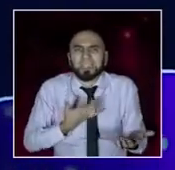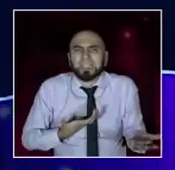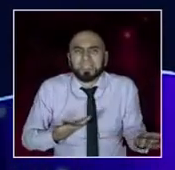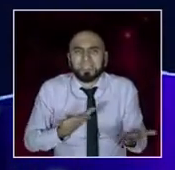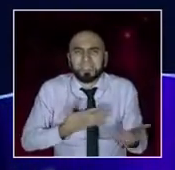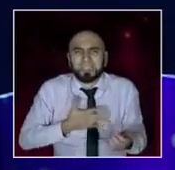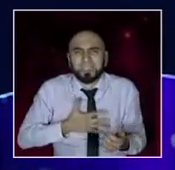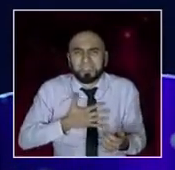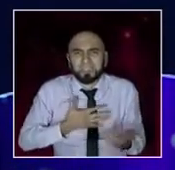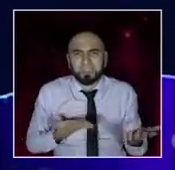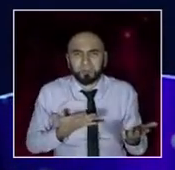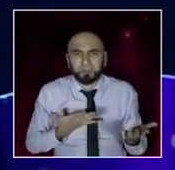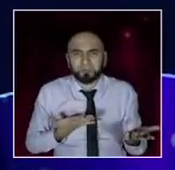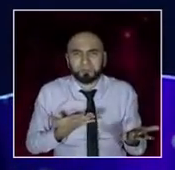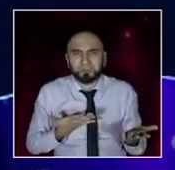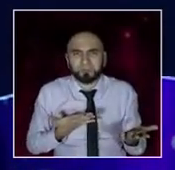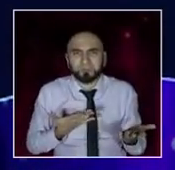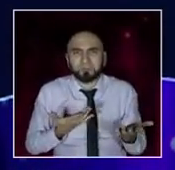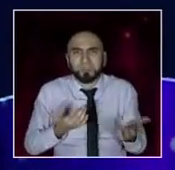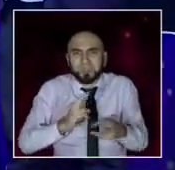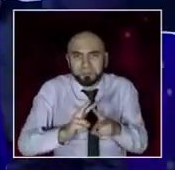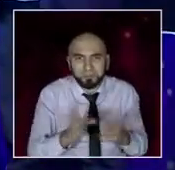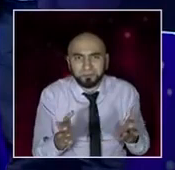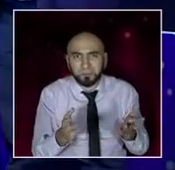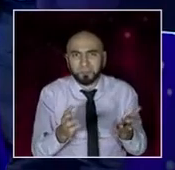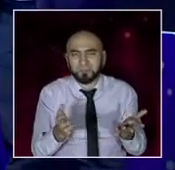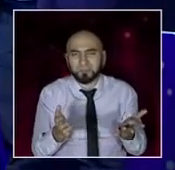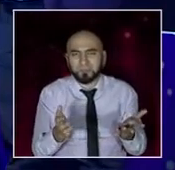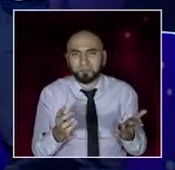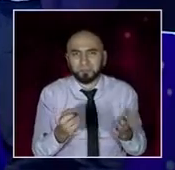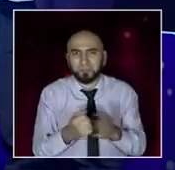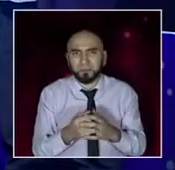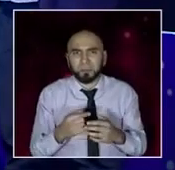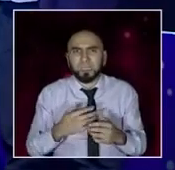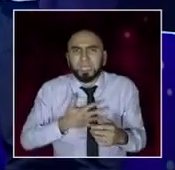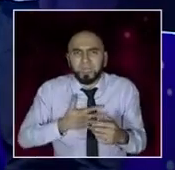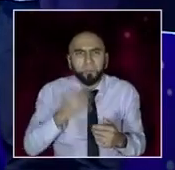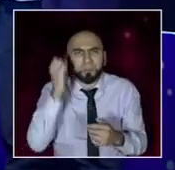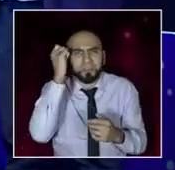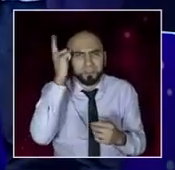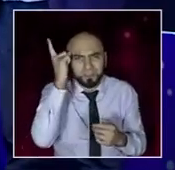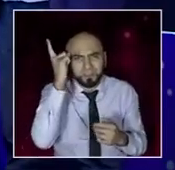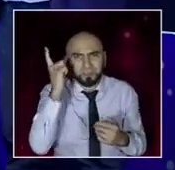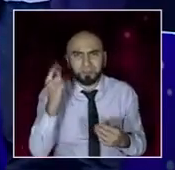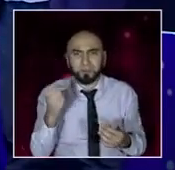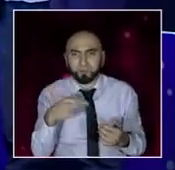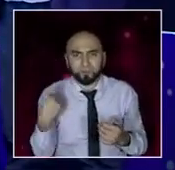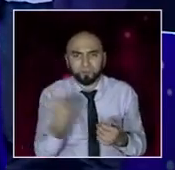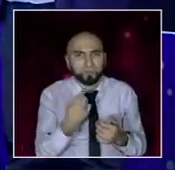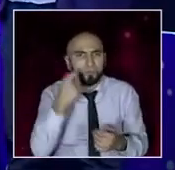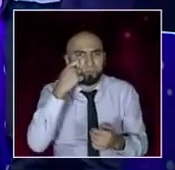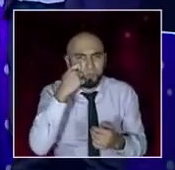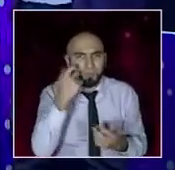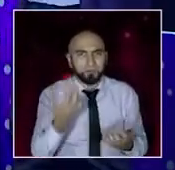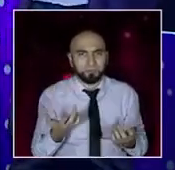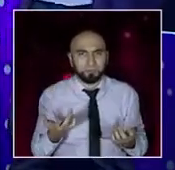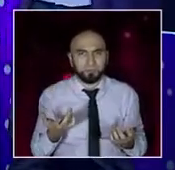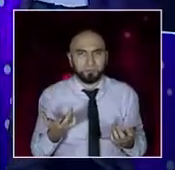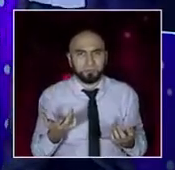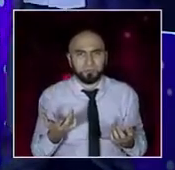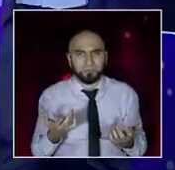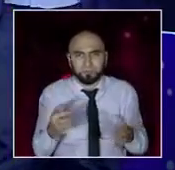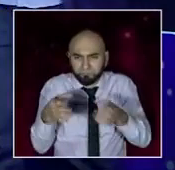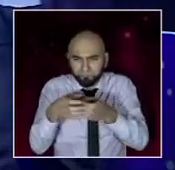las maneras, si quieres entender quiénes queremos ser como especie, tenemos que entender quiénes somos como especie, y